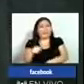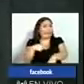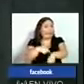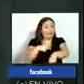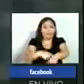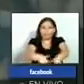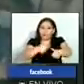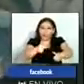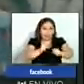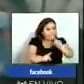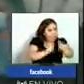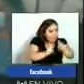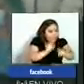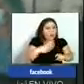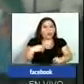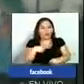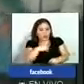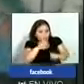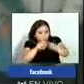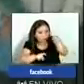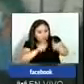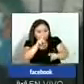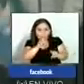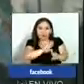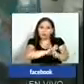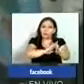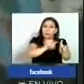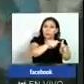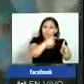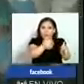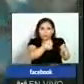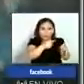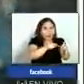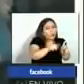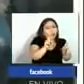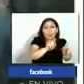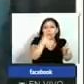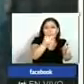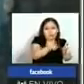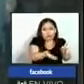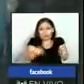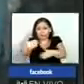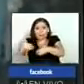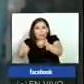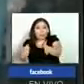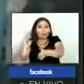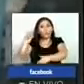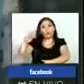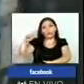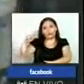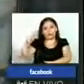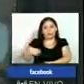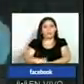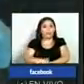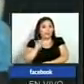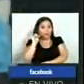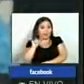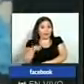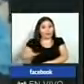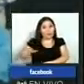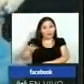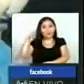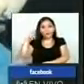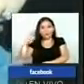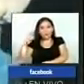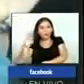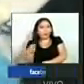tiempo y por su respuesta al tratamiento no fue necesario ingresarlos a la unidad de cuidados intensivos. Solamente en este centro médico se